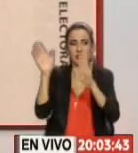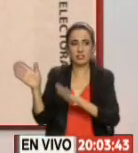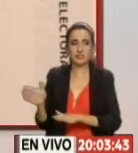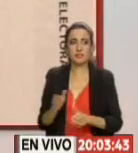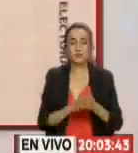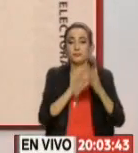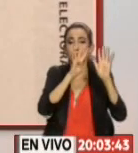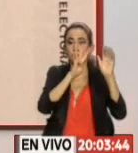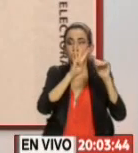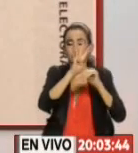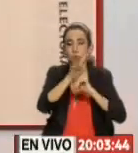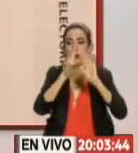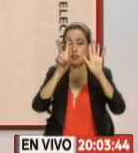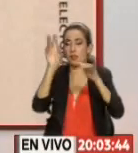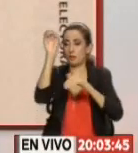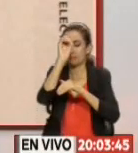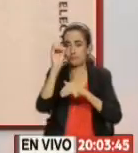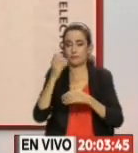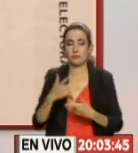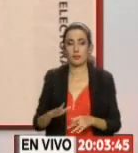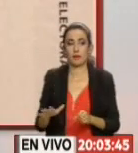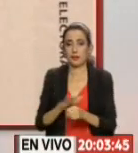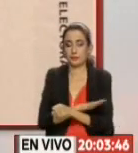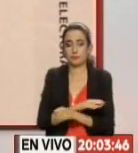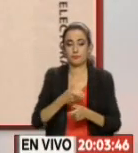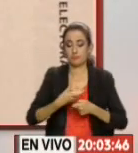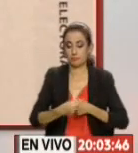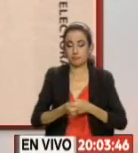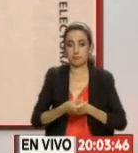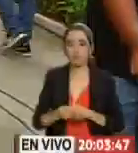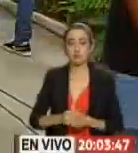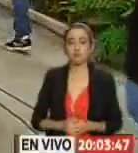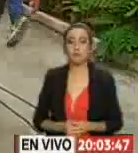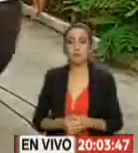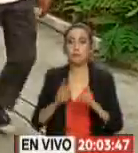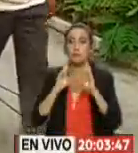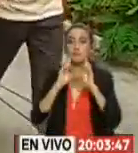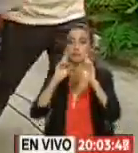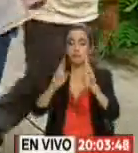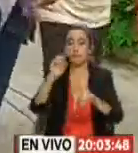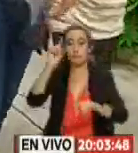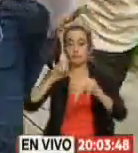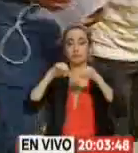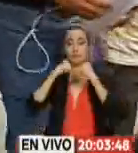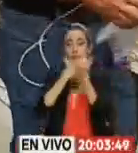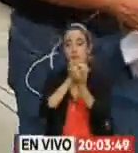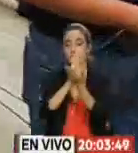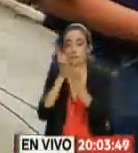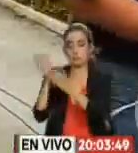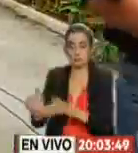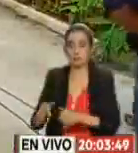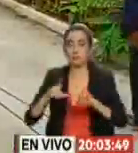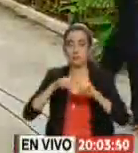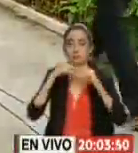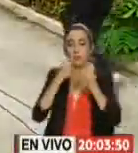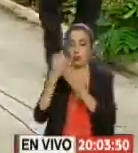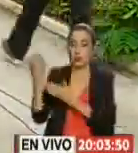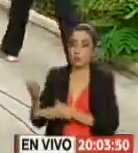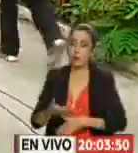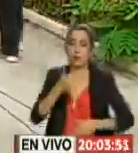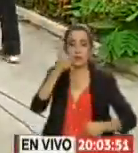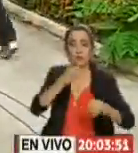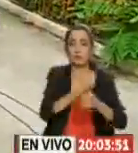el 47.90% de los votos. Con los resultados obtenidos, asambleístas socialcristianos ya piensan en las